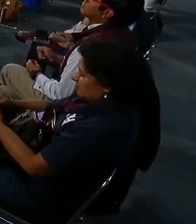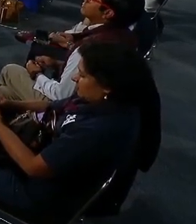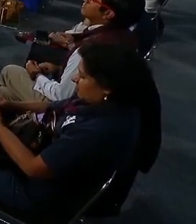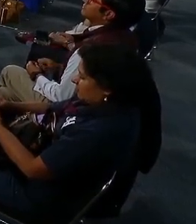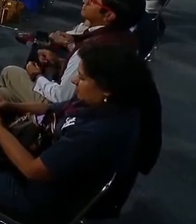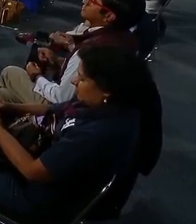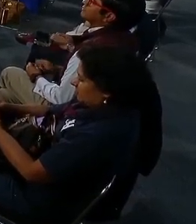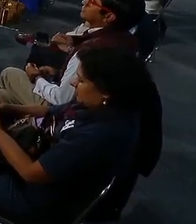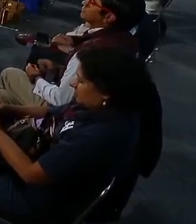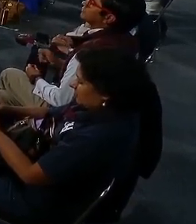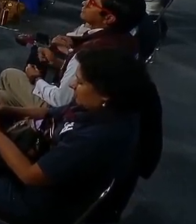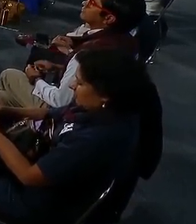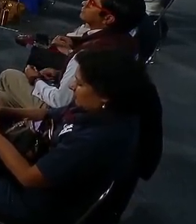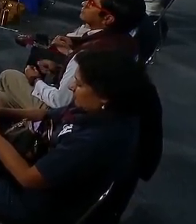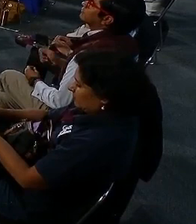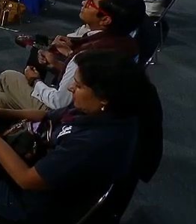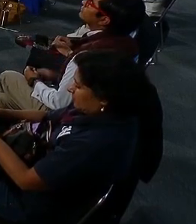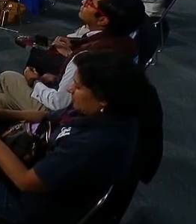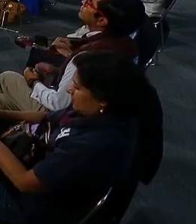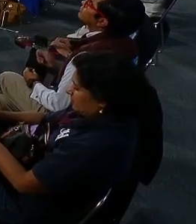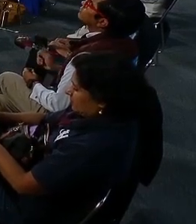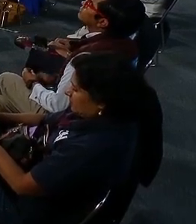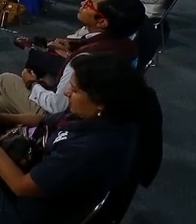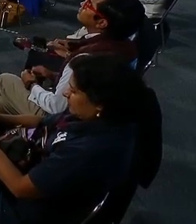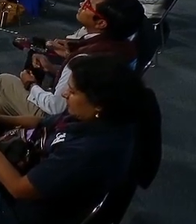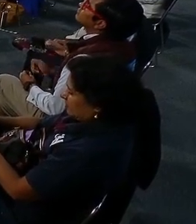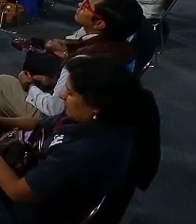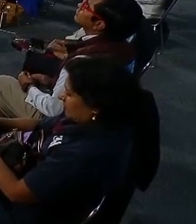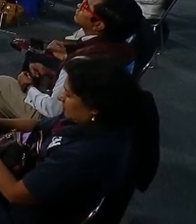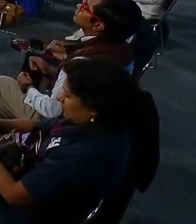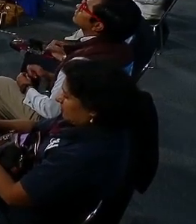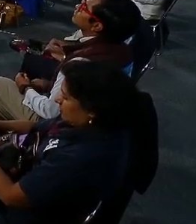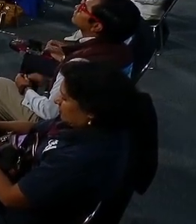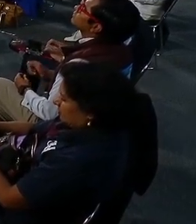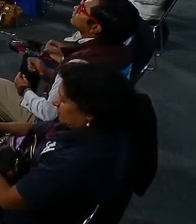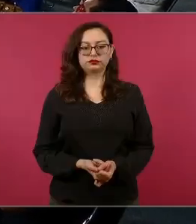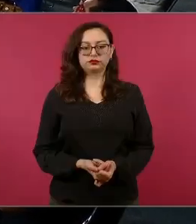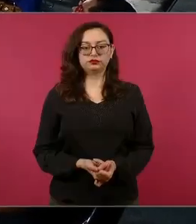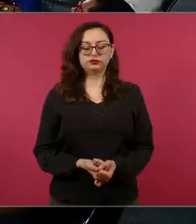Porque donde teníamos, en mi caso,